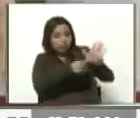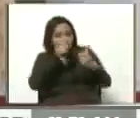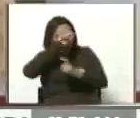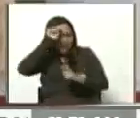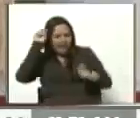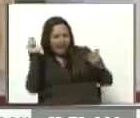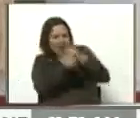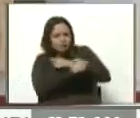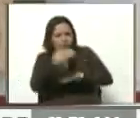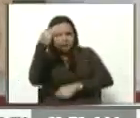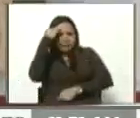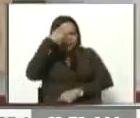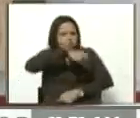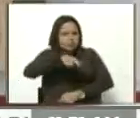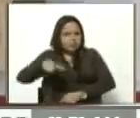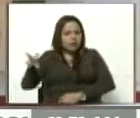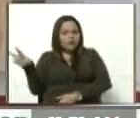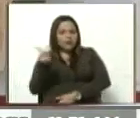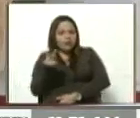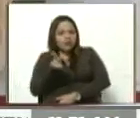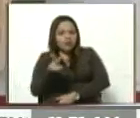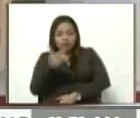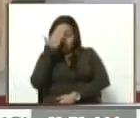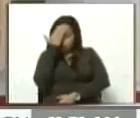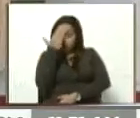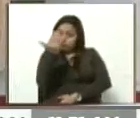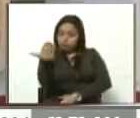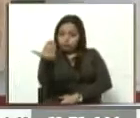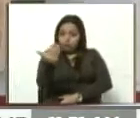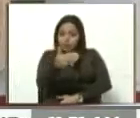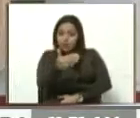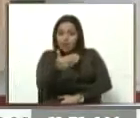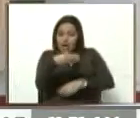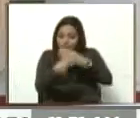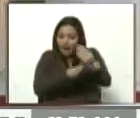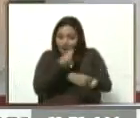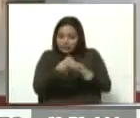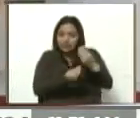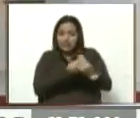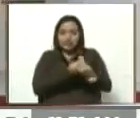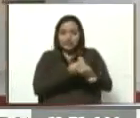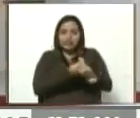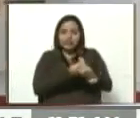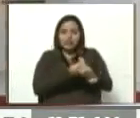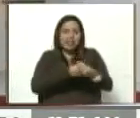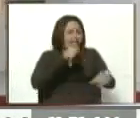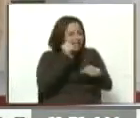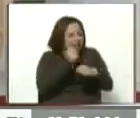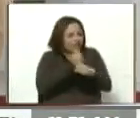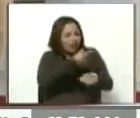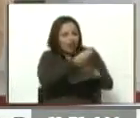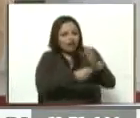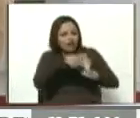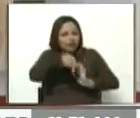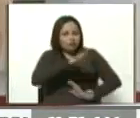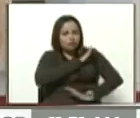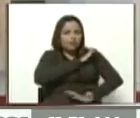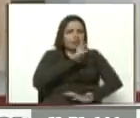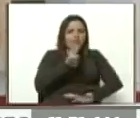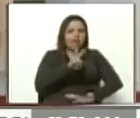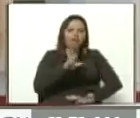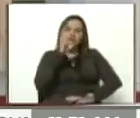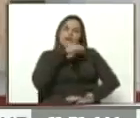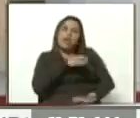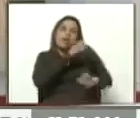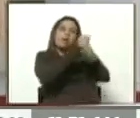mentalidad del venezolano que... de cara pues a posicionar el carácter del trabajo productivo. Ya no dependemos